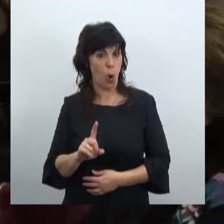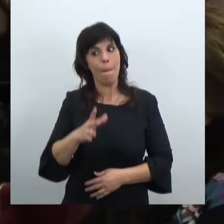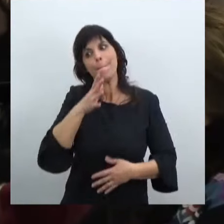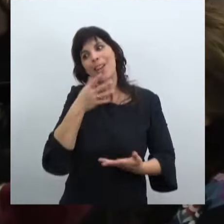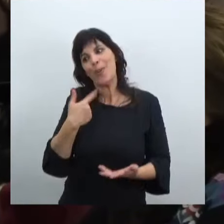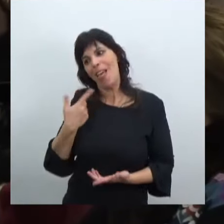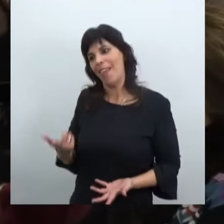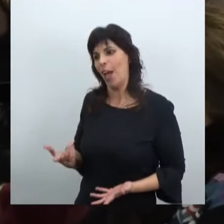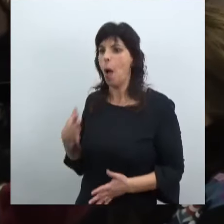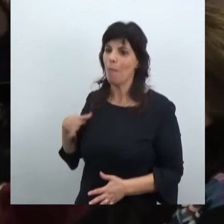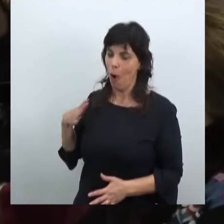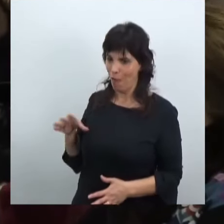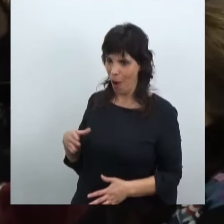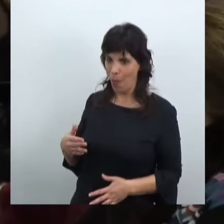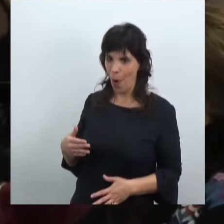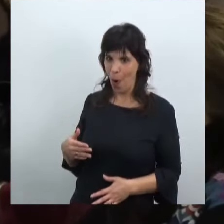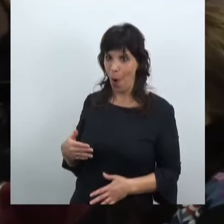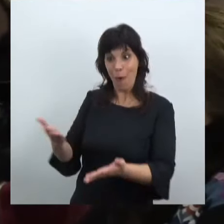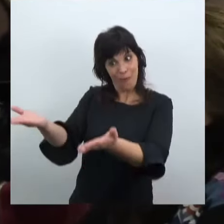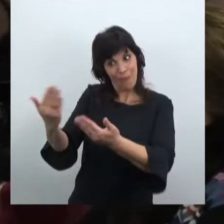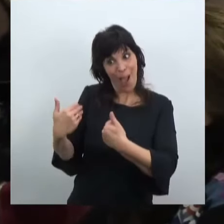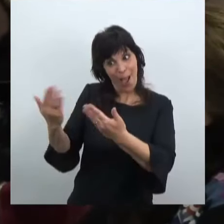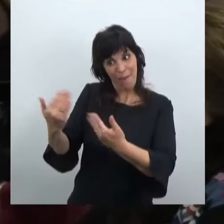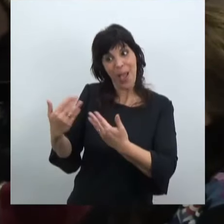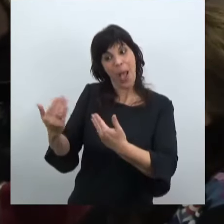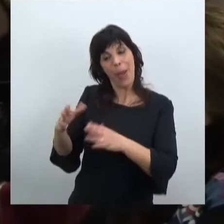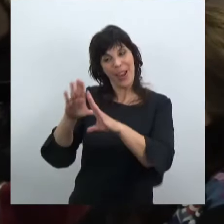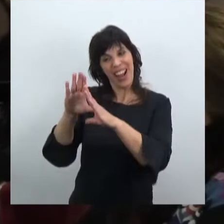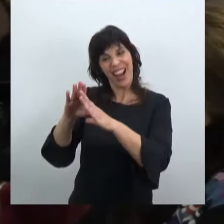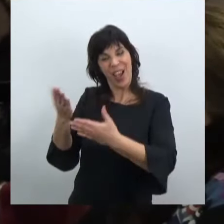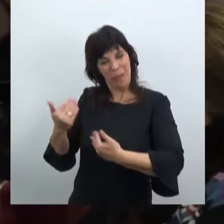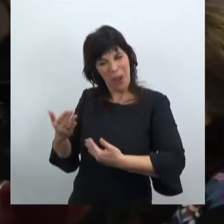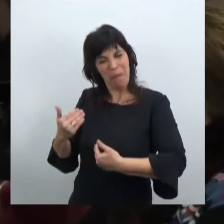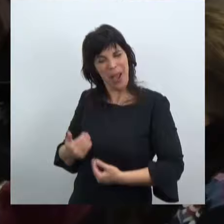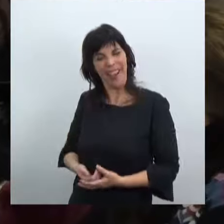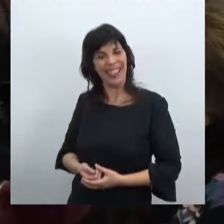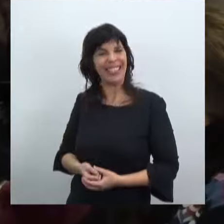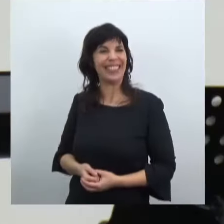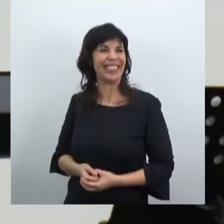dije que le di una oferta que no podía rechazar.